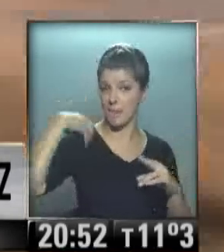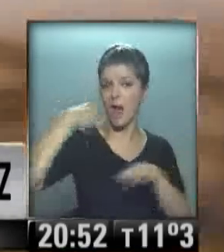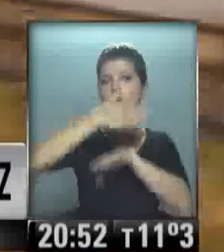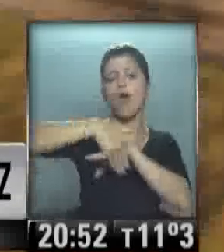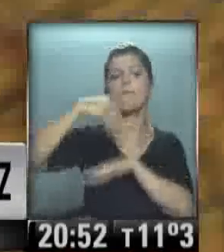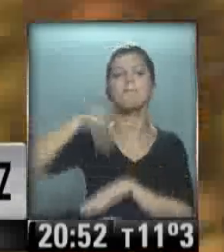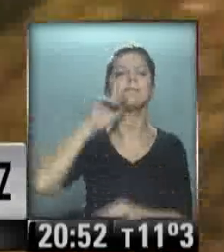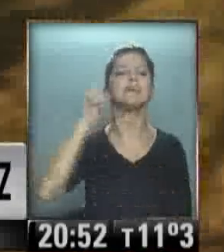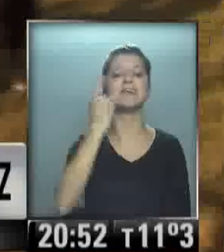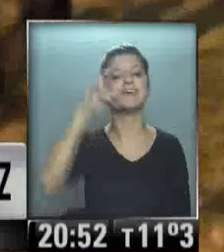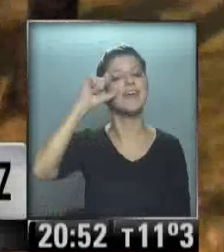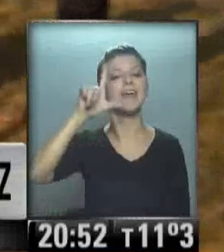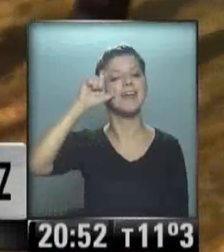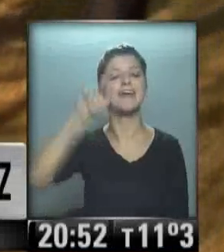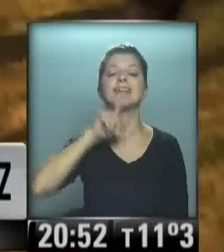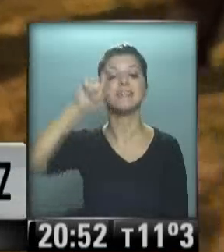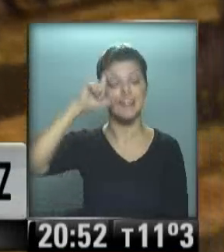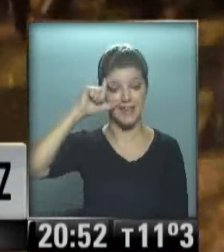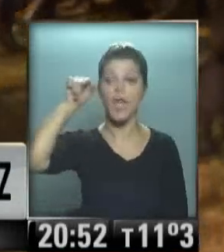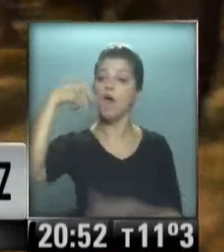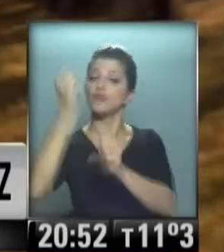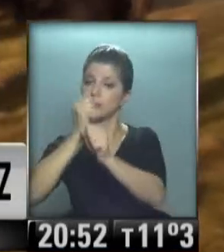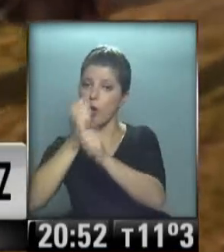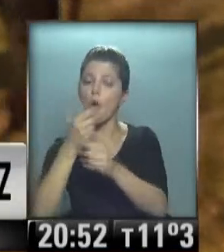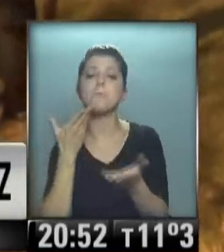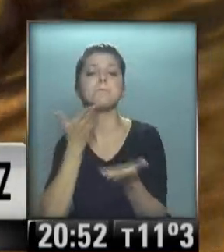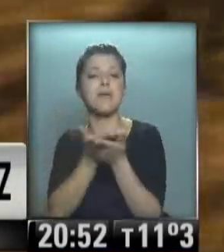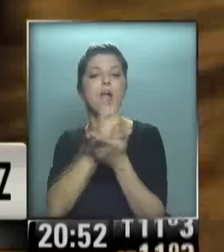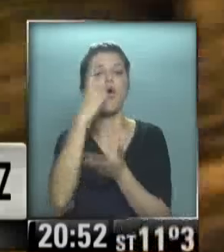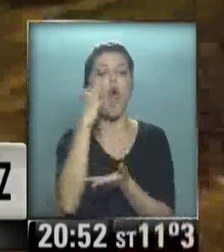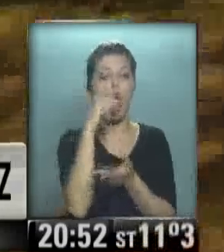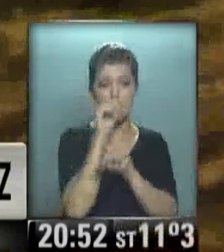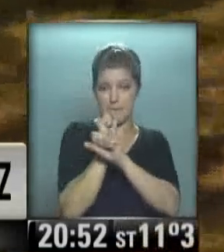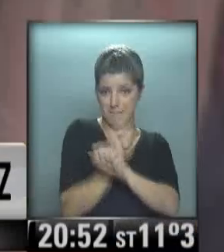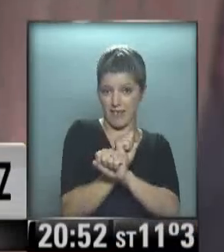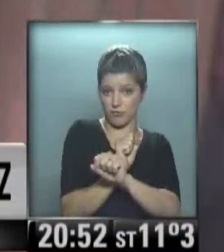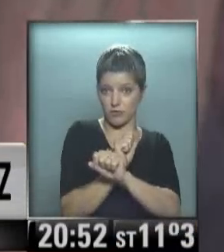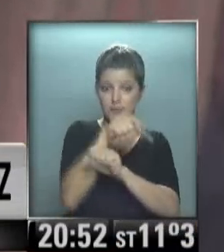Miguelete. Los trabajadores exigen la liberación de un vecino que está detenido por la